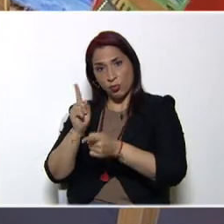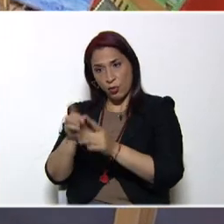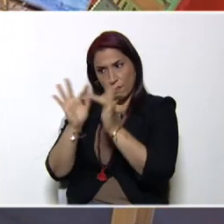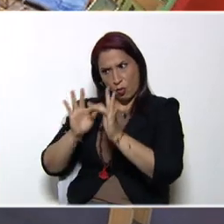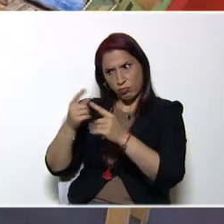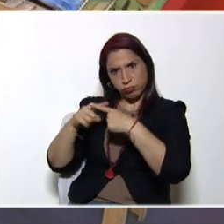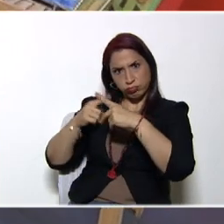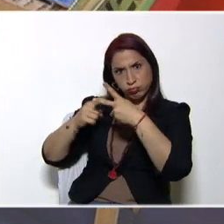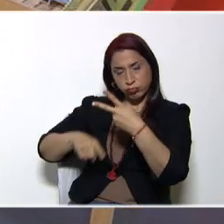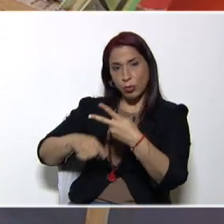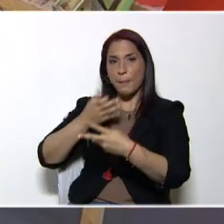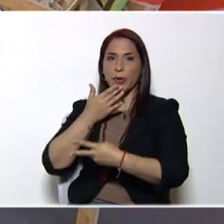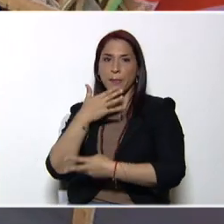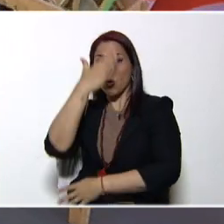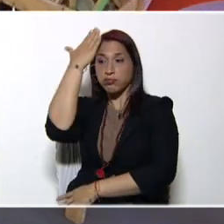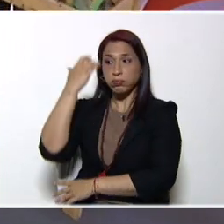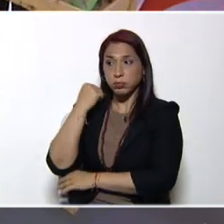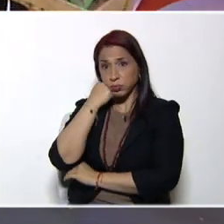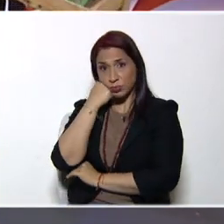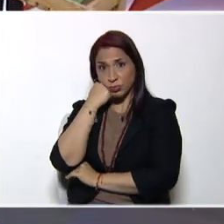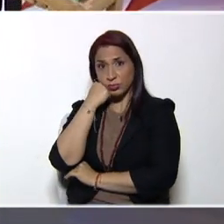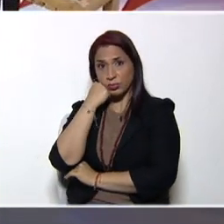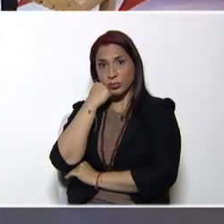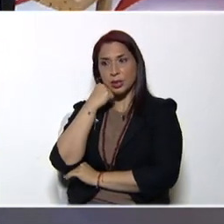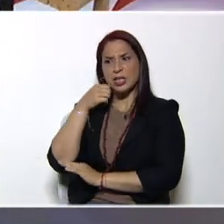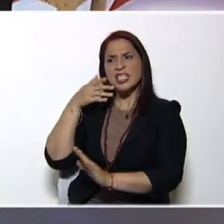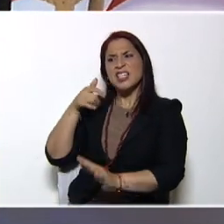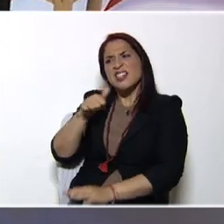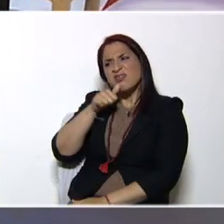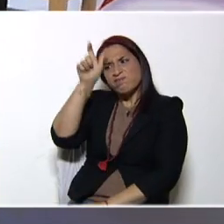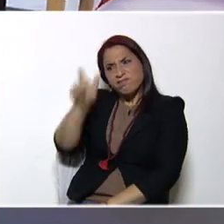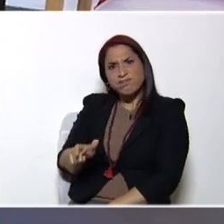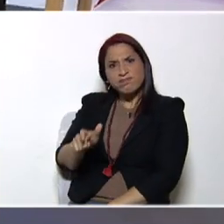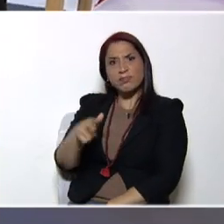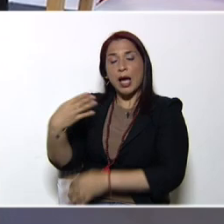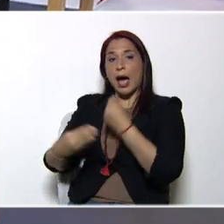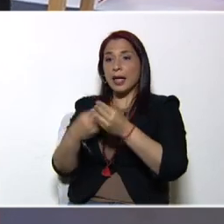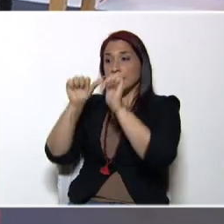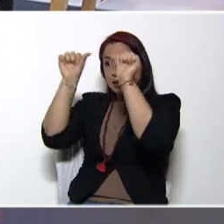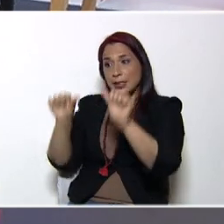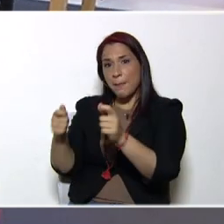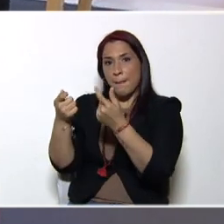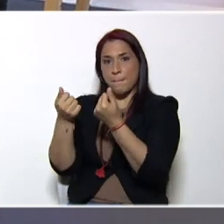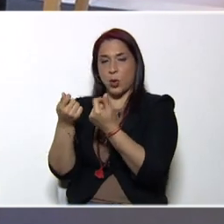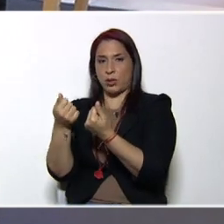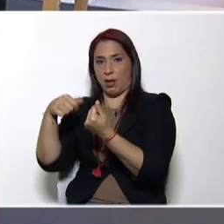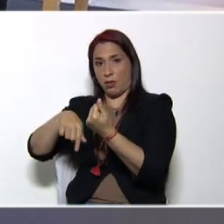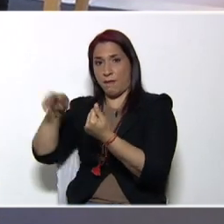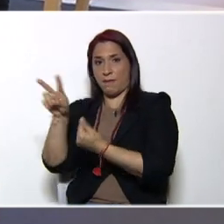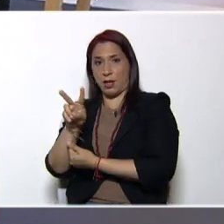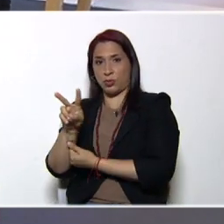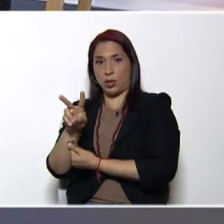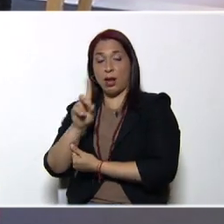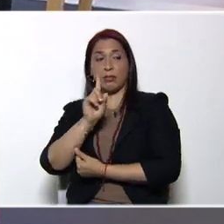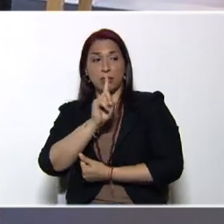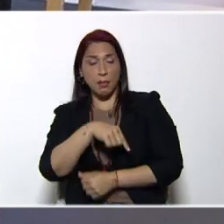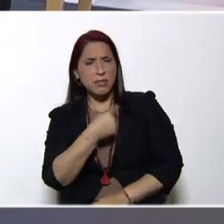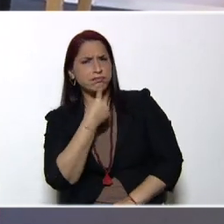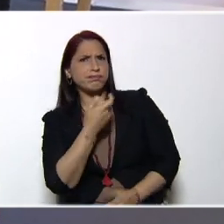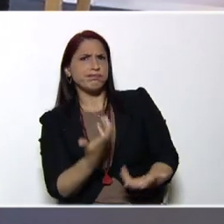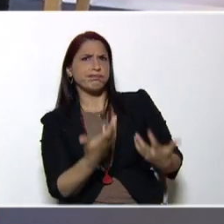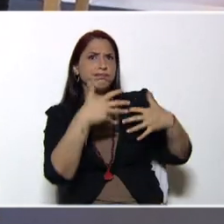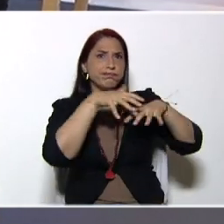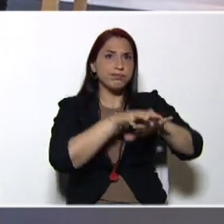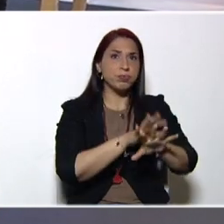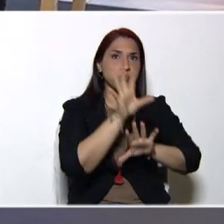otra esa herencia de parte de Francisco de Miranda, que es quien establece todo ese sistema monetario. El sistema monetario. En Venezuela. Y de hecho él hablaba desde la integración